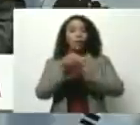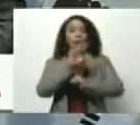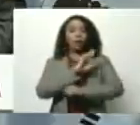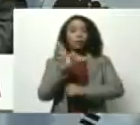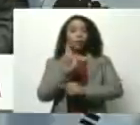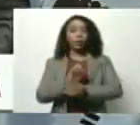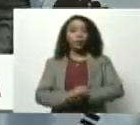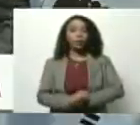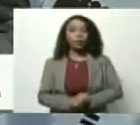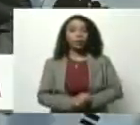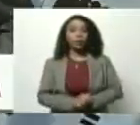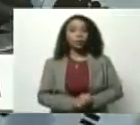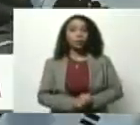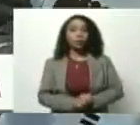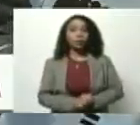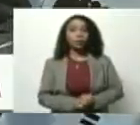República.